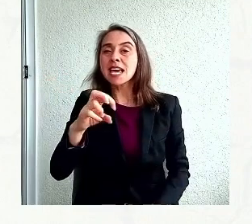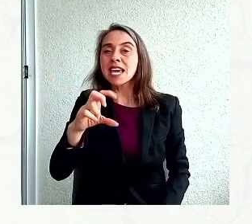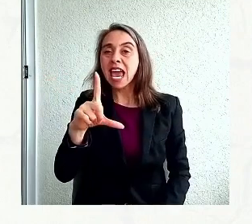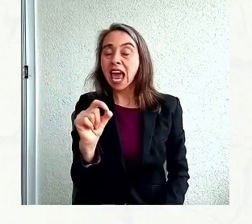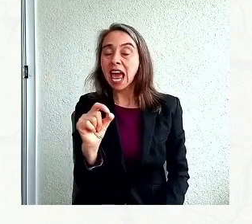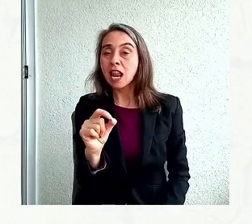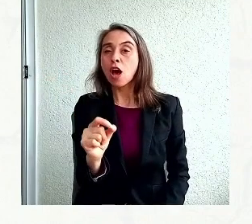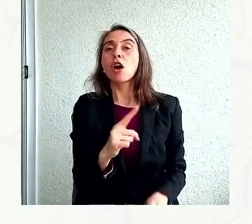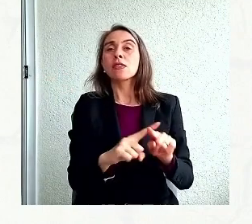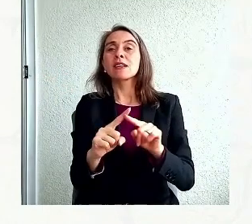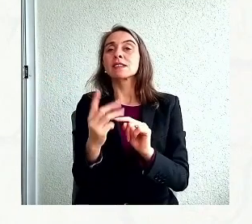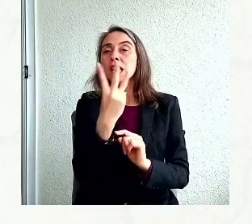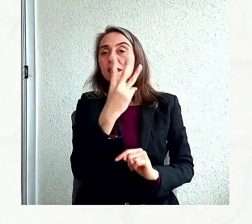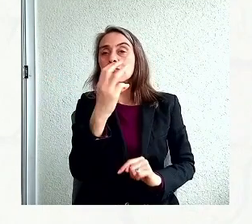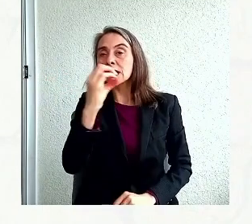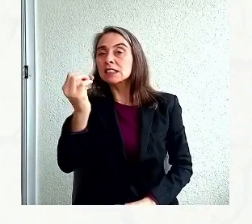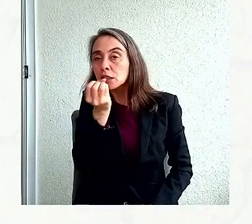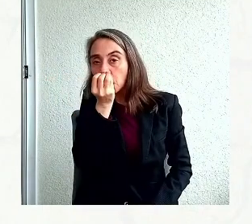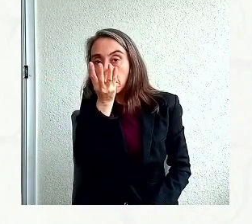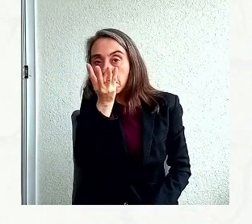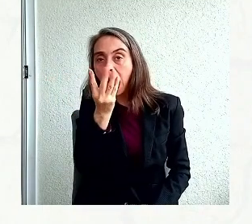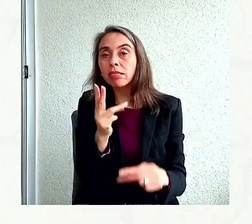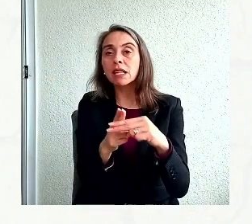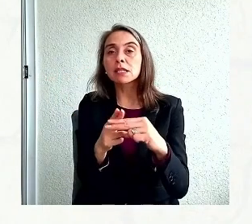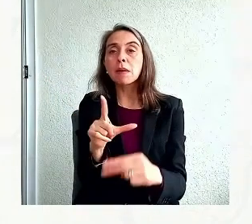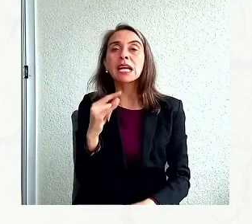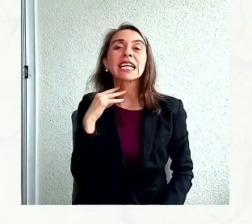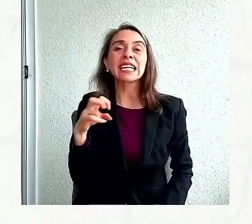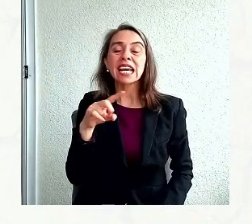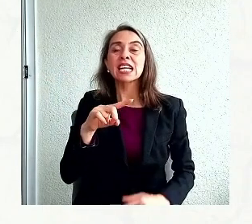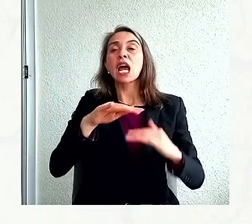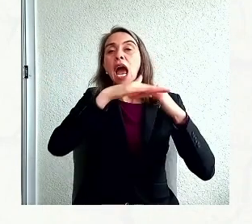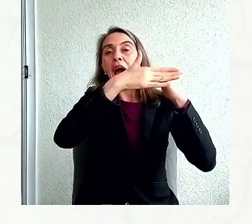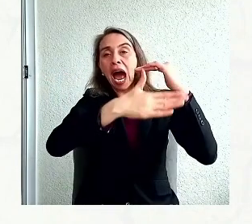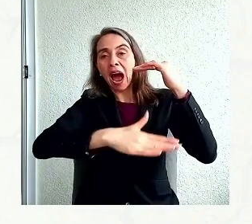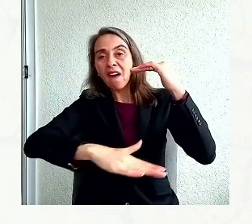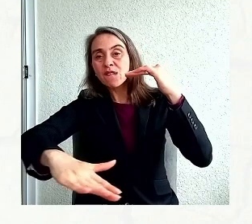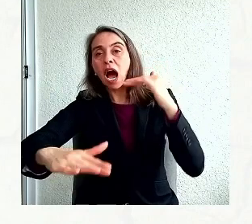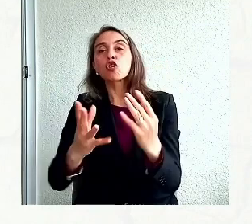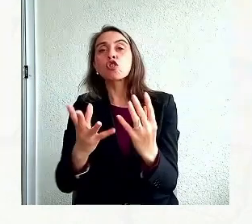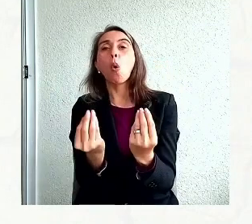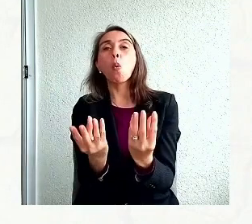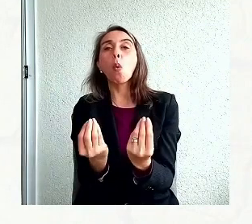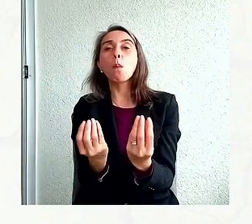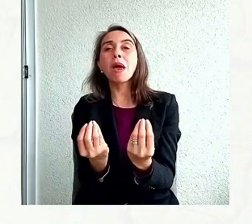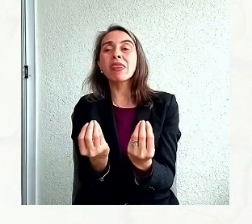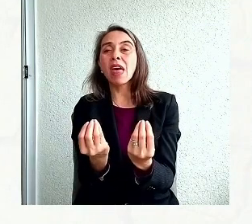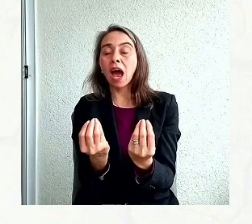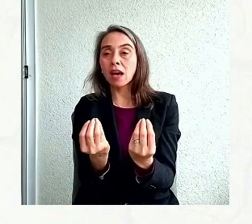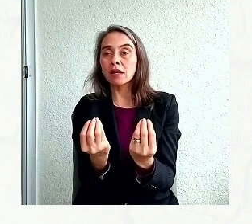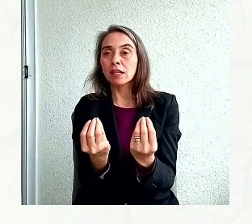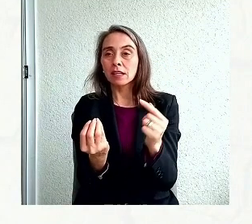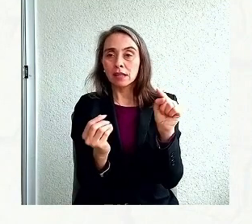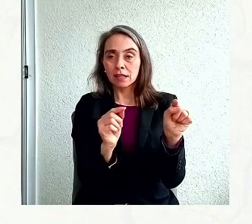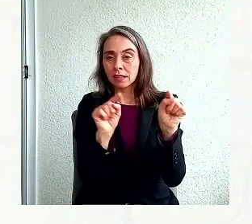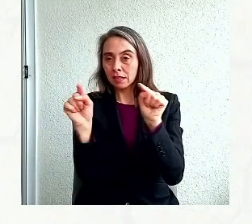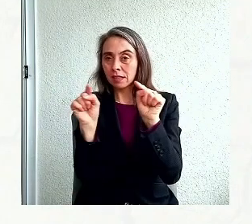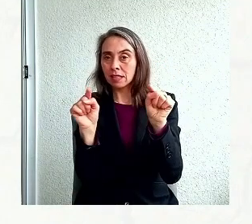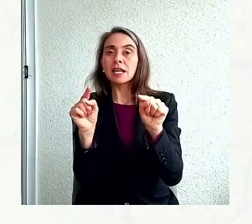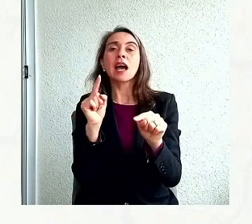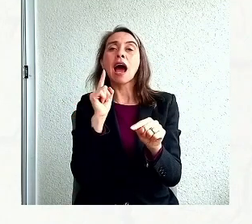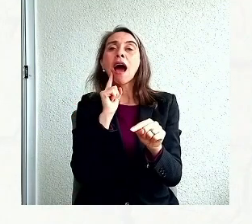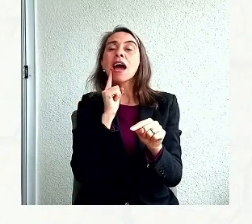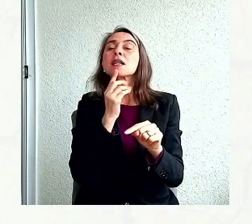bajas donde hay más humedad, como estos por aquí, por ejemplo, o acá donde hay bancos de nieve, entonces ahí se forman los musgos